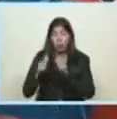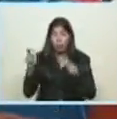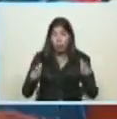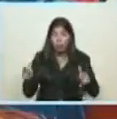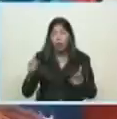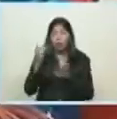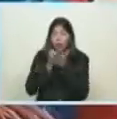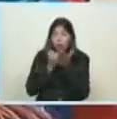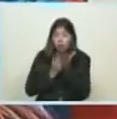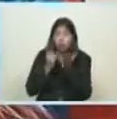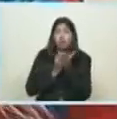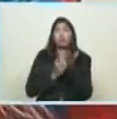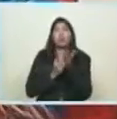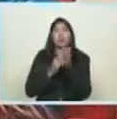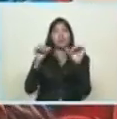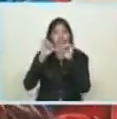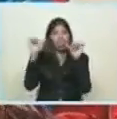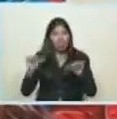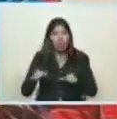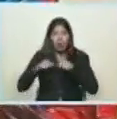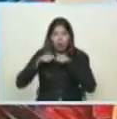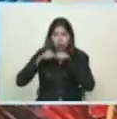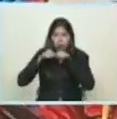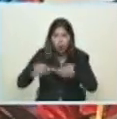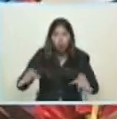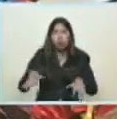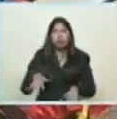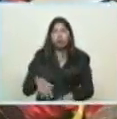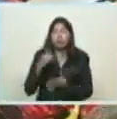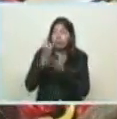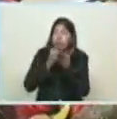compatriotas inscritos en el sistema de carnet de la patria.